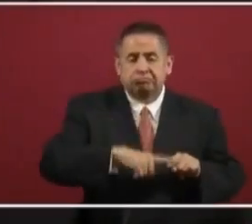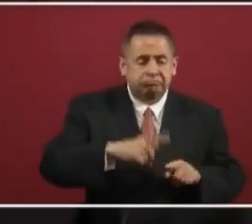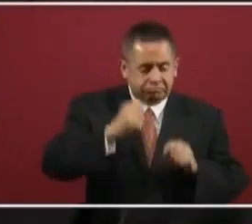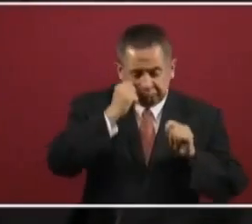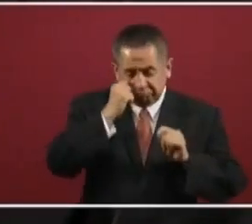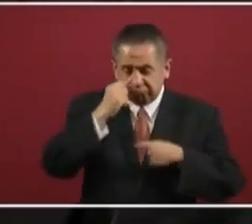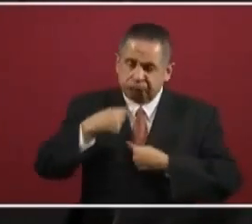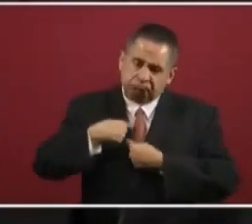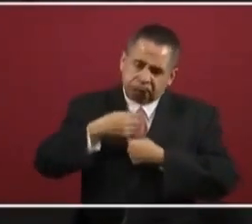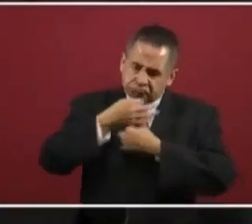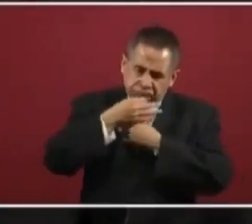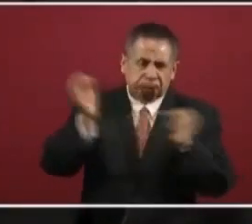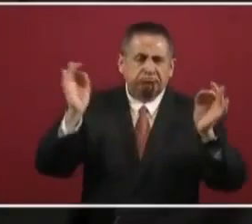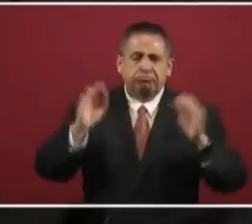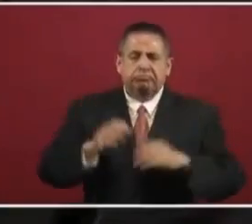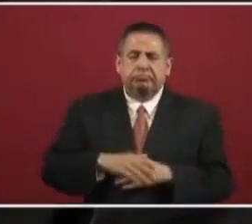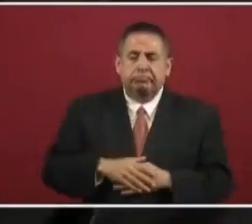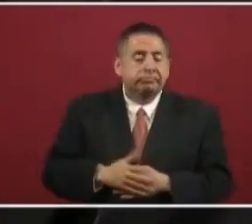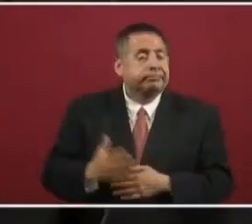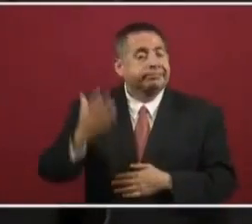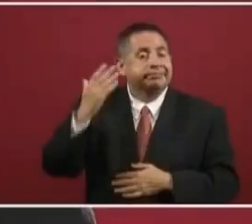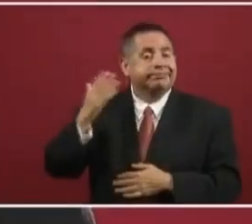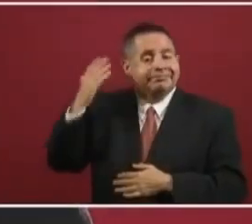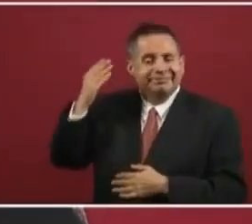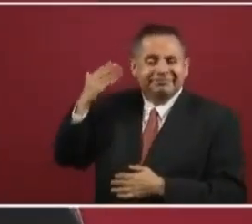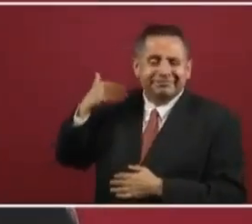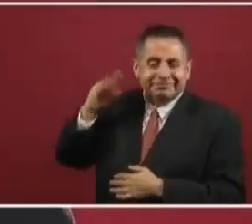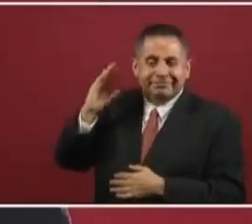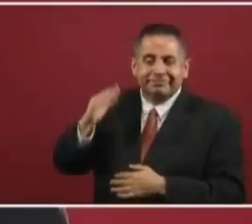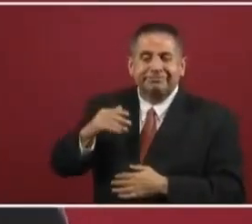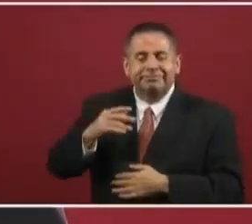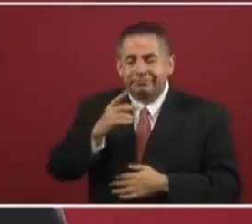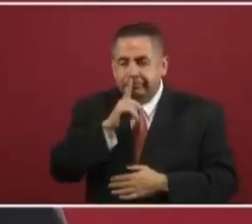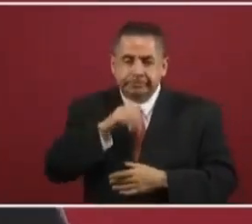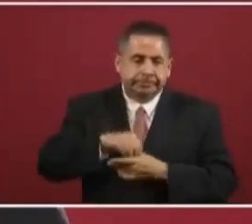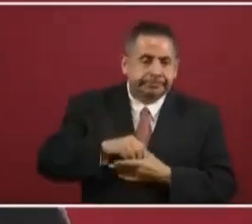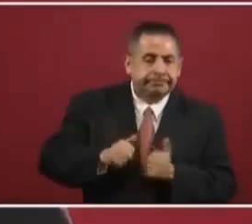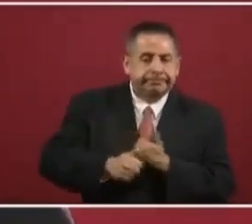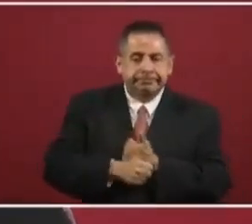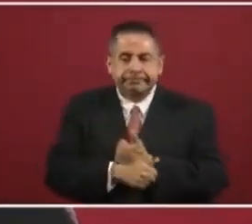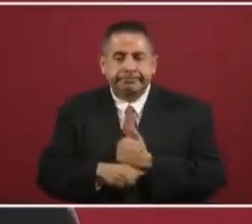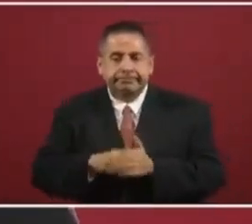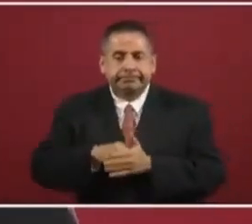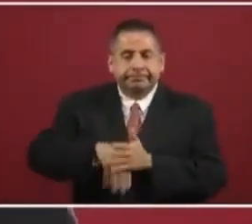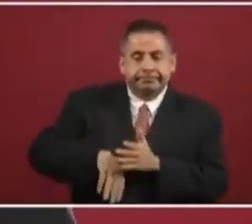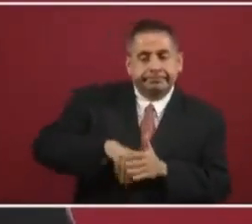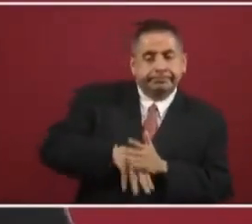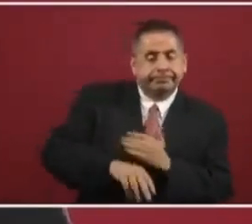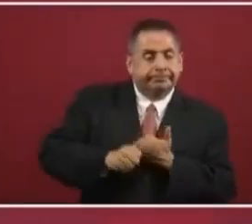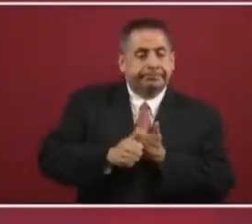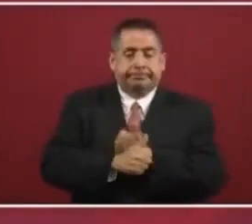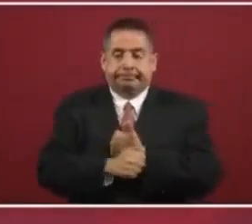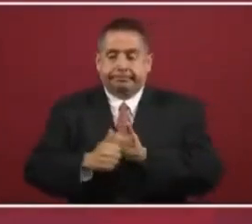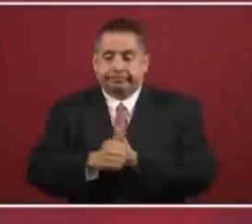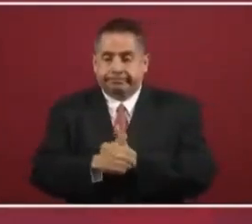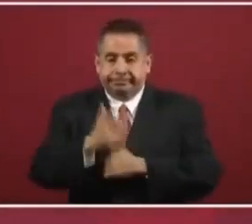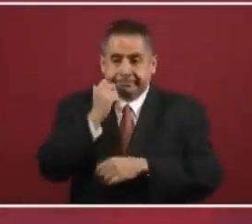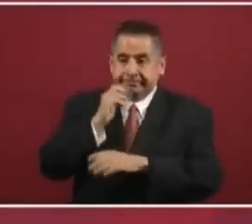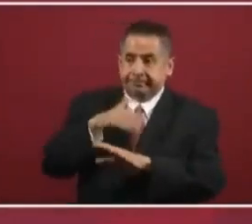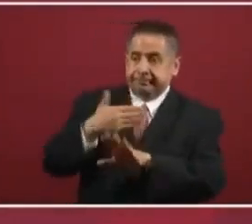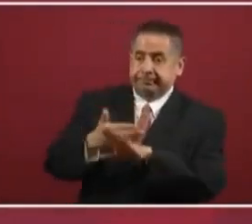trate Entonces ya no es el tiempo de que tiro la piedra y escondo